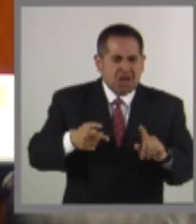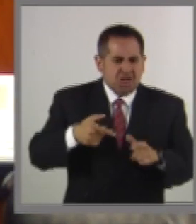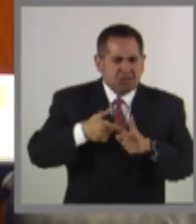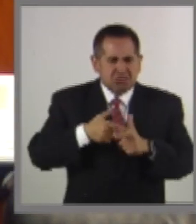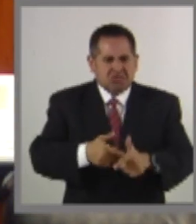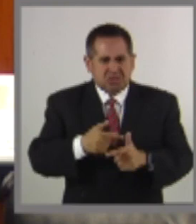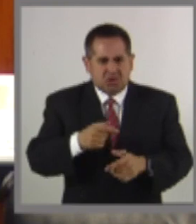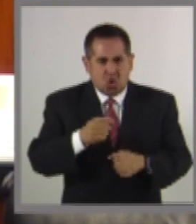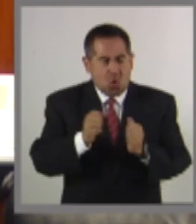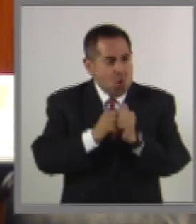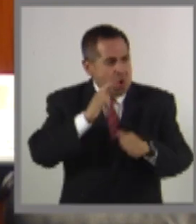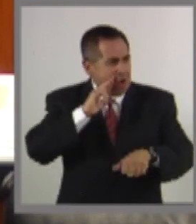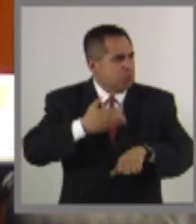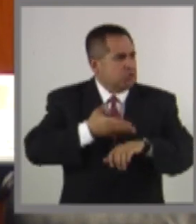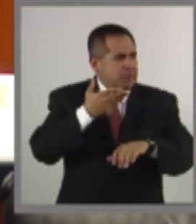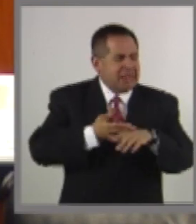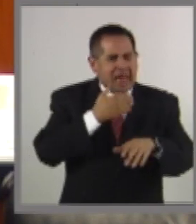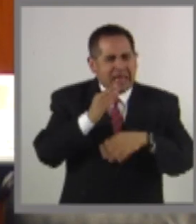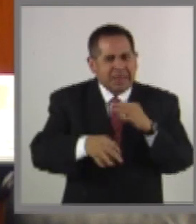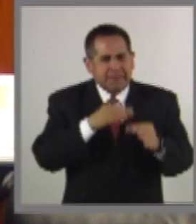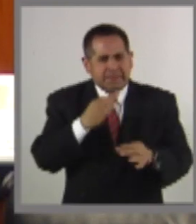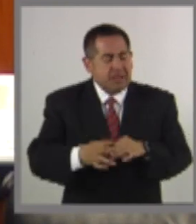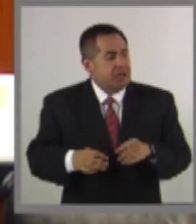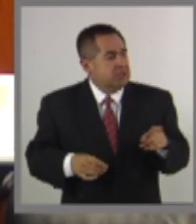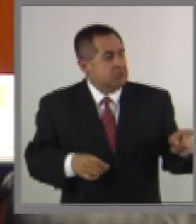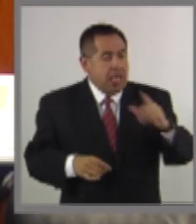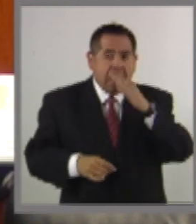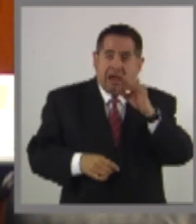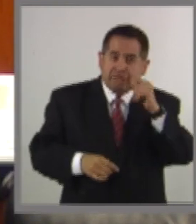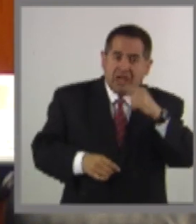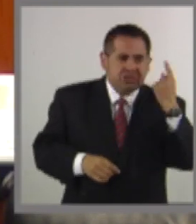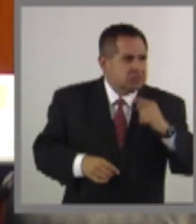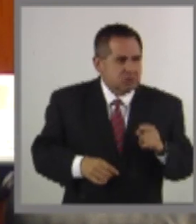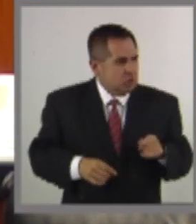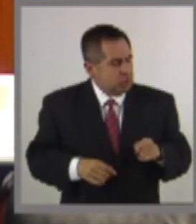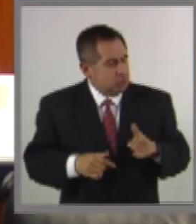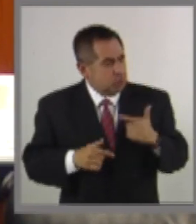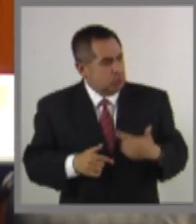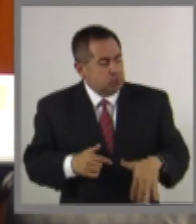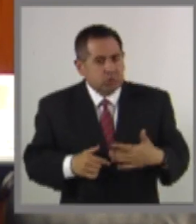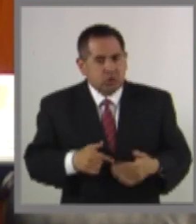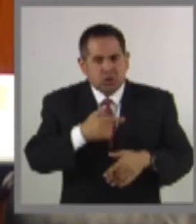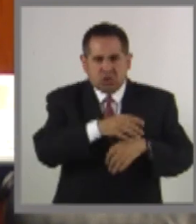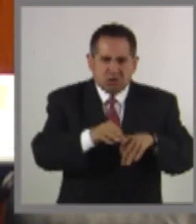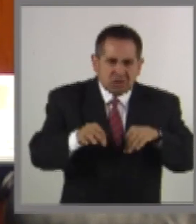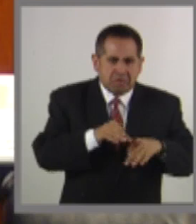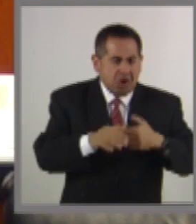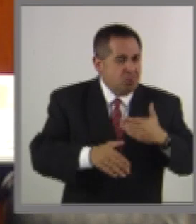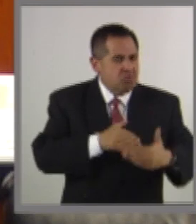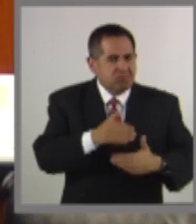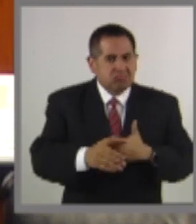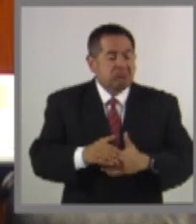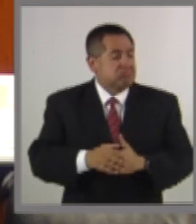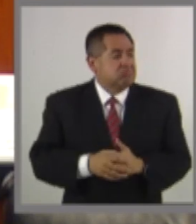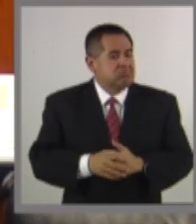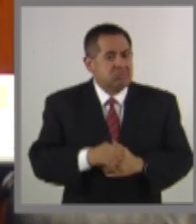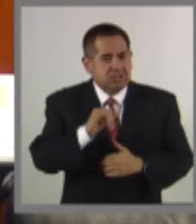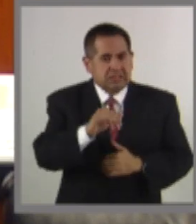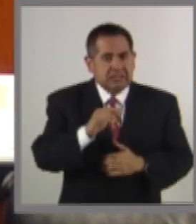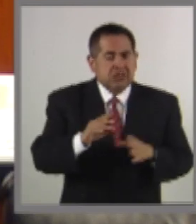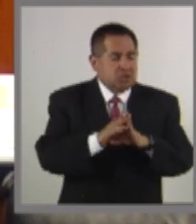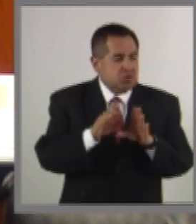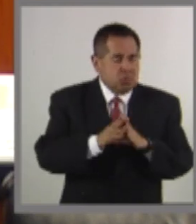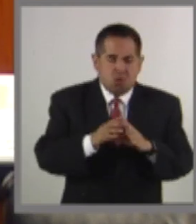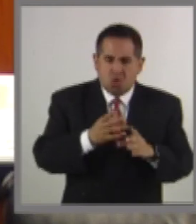mucha responsabilidad, porque no es una tarea fácil. Tu trabajo ha sido en función